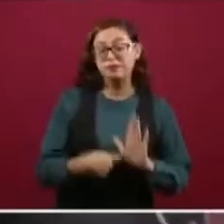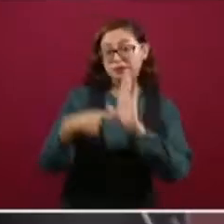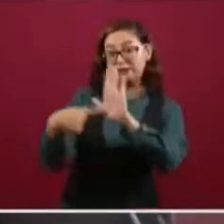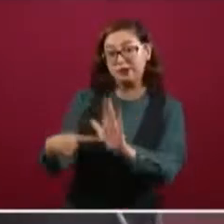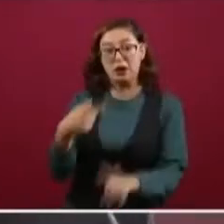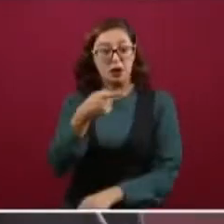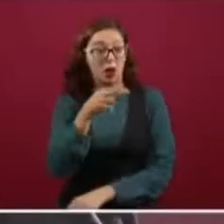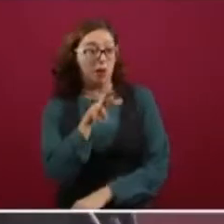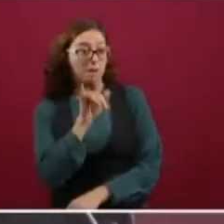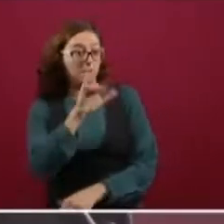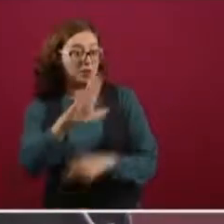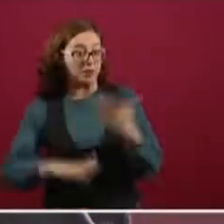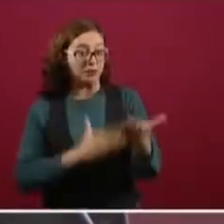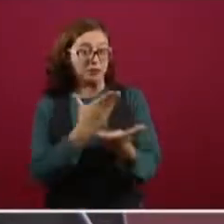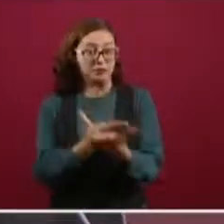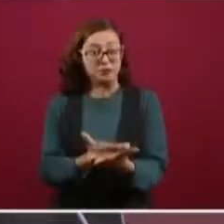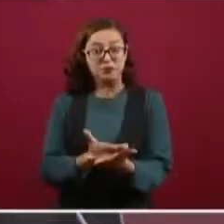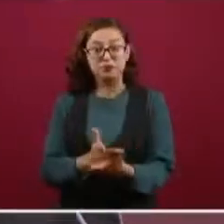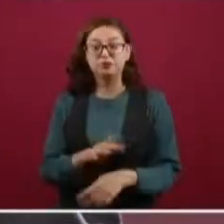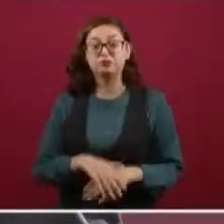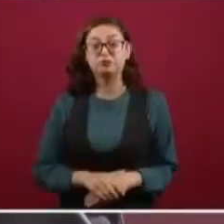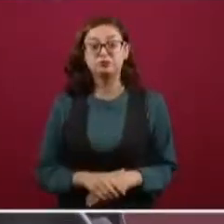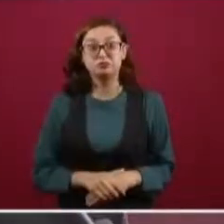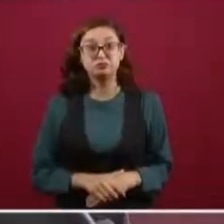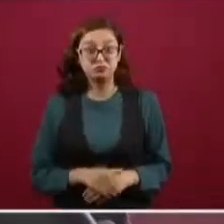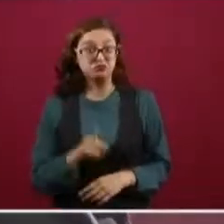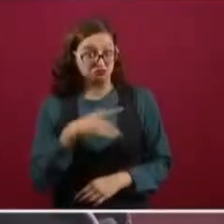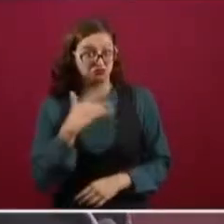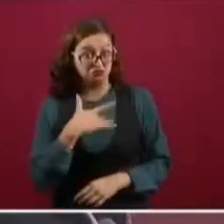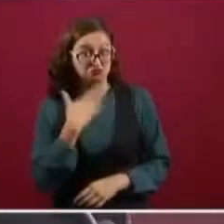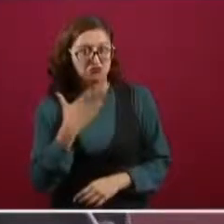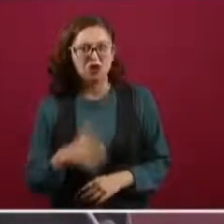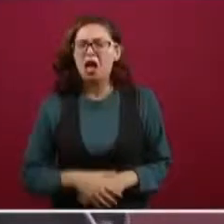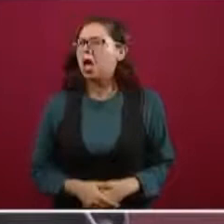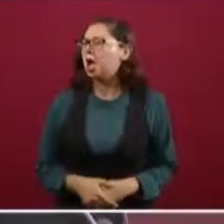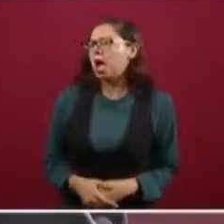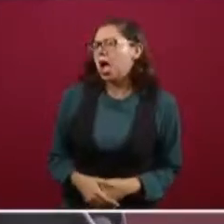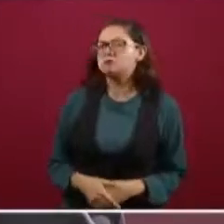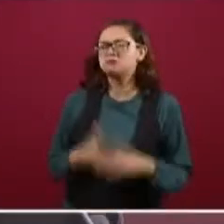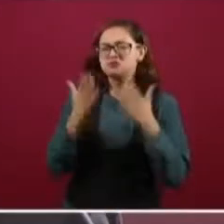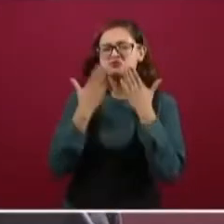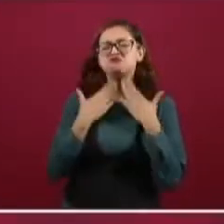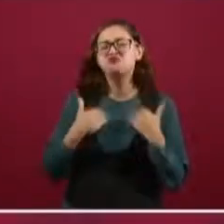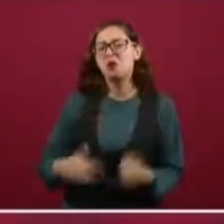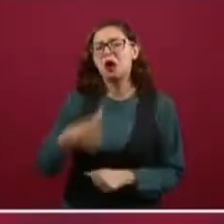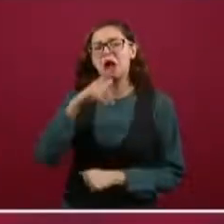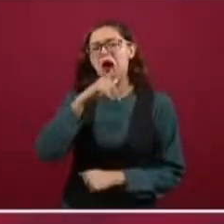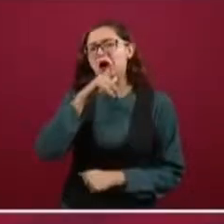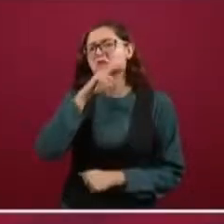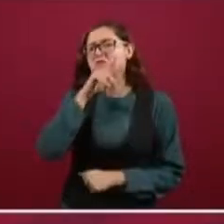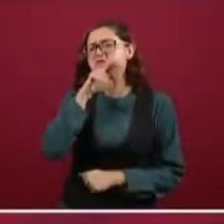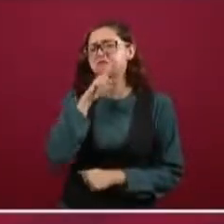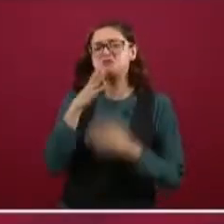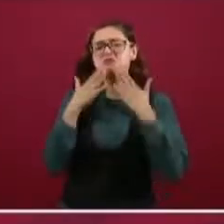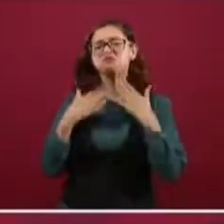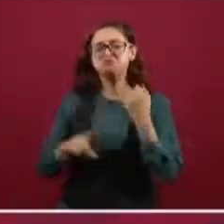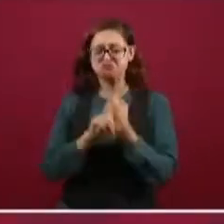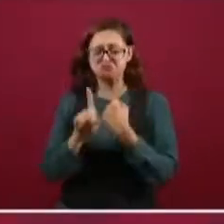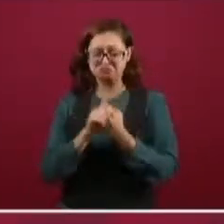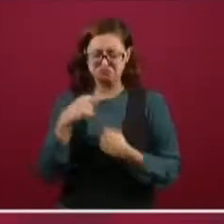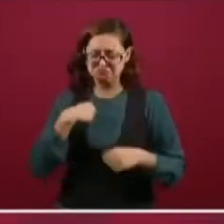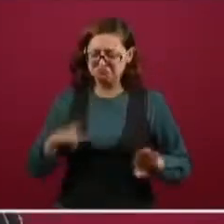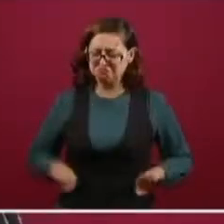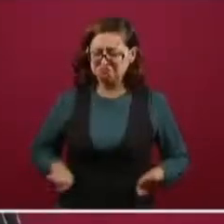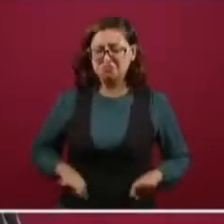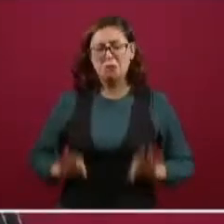No tengo problema, le puedo mandar mis análisis clínicos y estoy bien y de buenas.